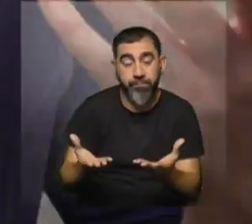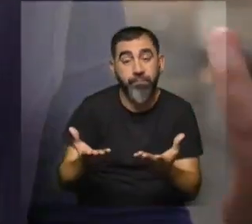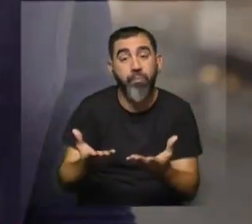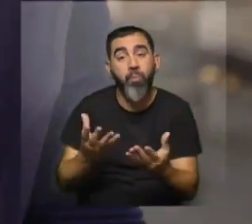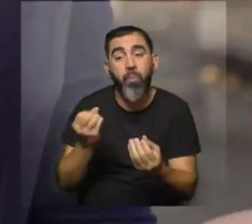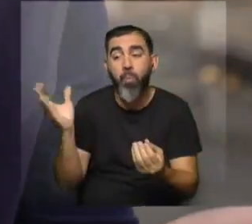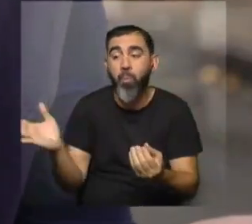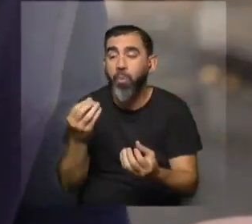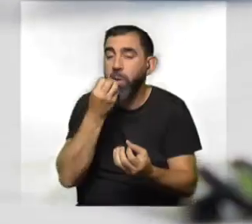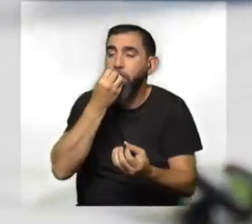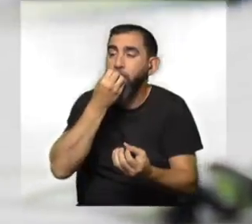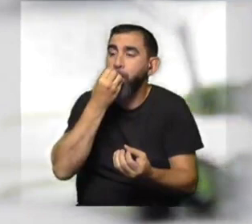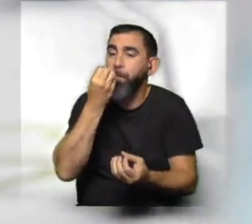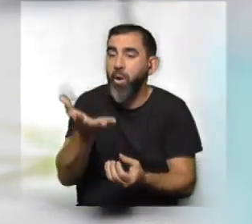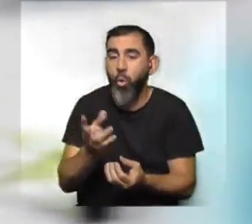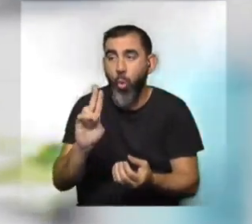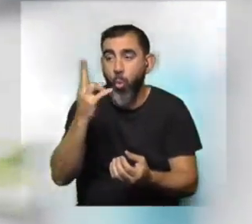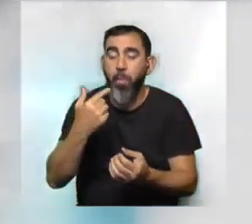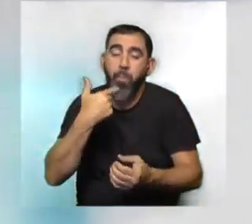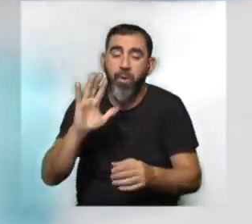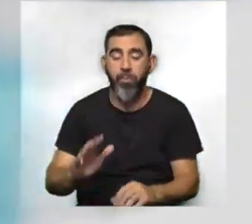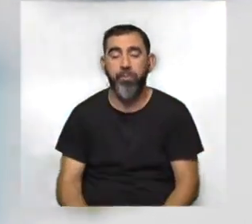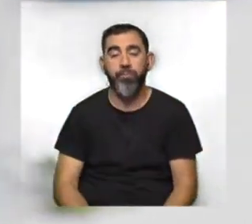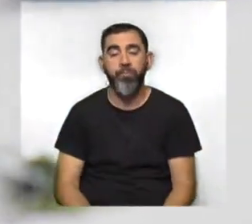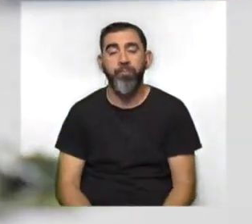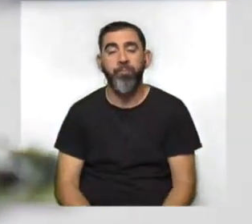produce mejor en las condiciones del Uruguay.